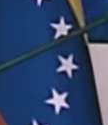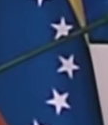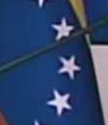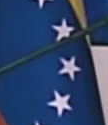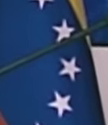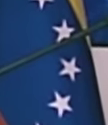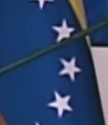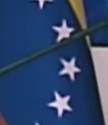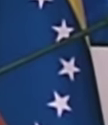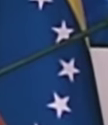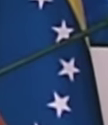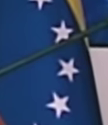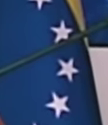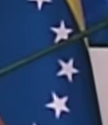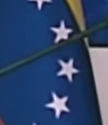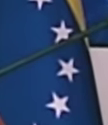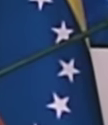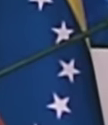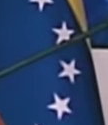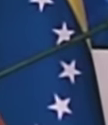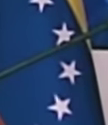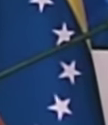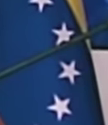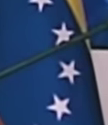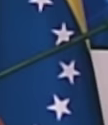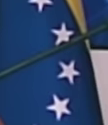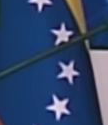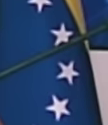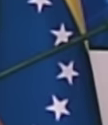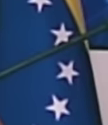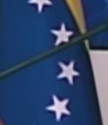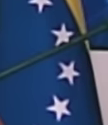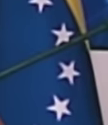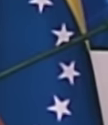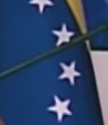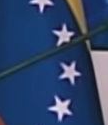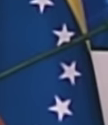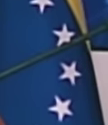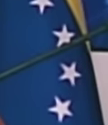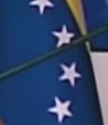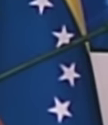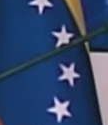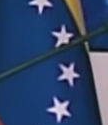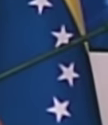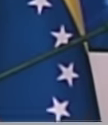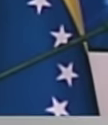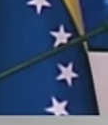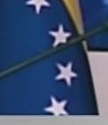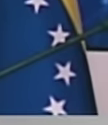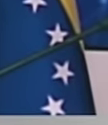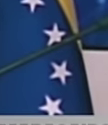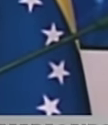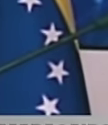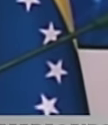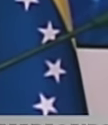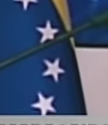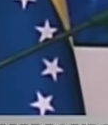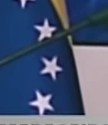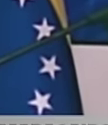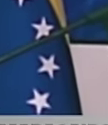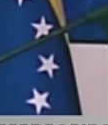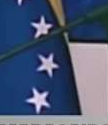varias oportunidades con distintas responsabilidades. Por eso es que digo que no estamos claros dentro de la alcaldía cuál era el